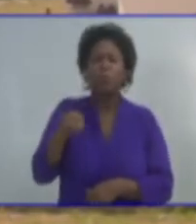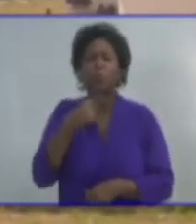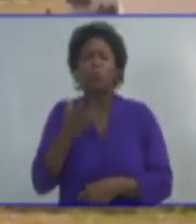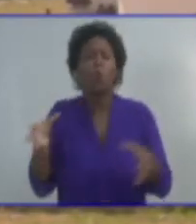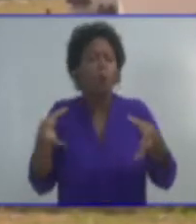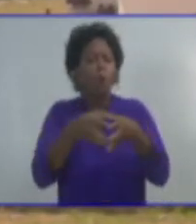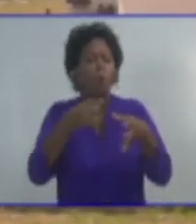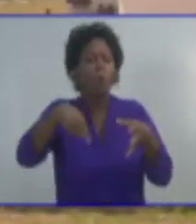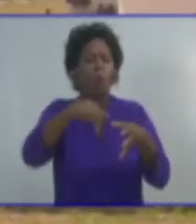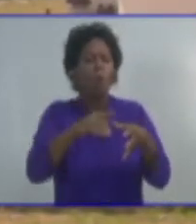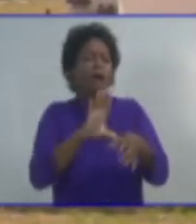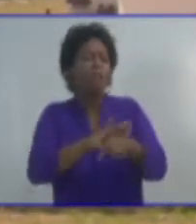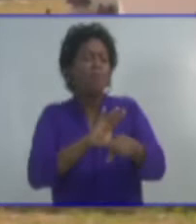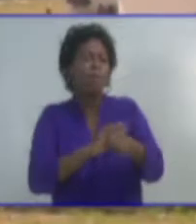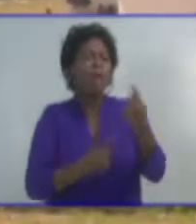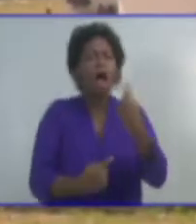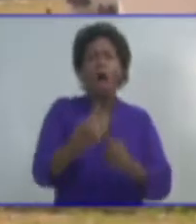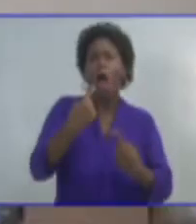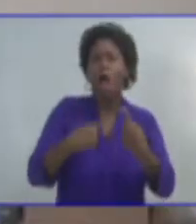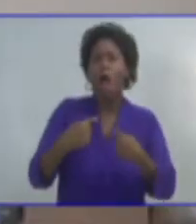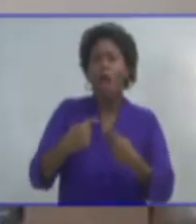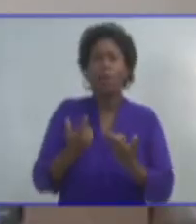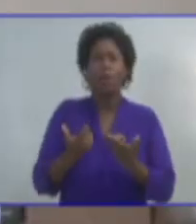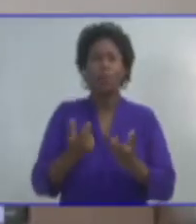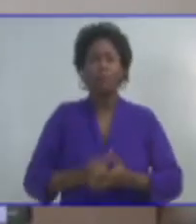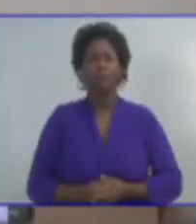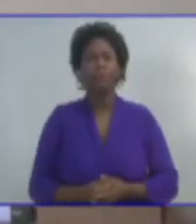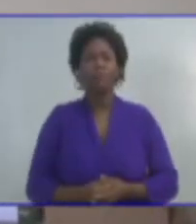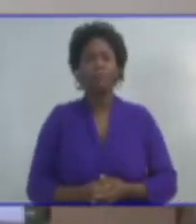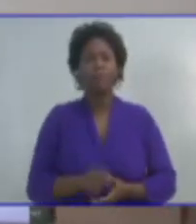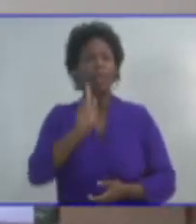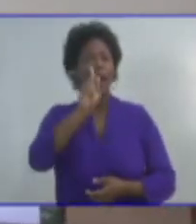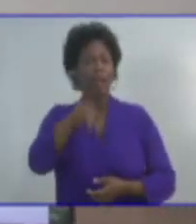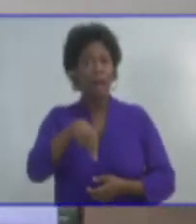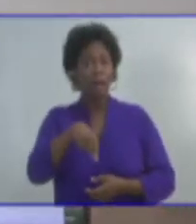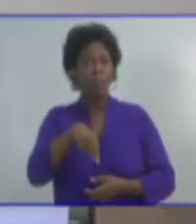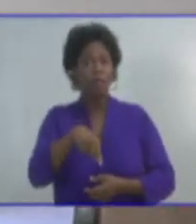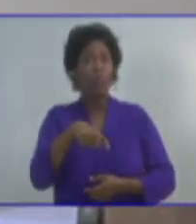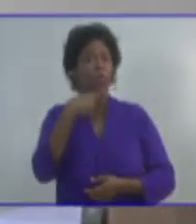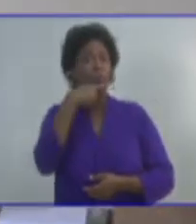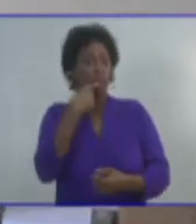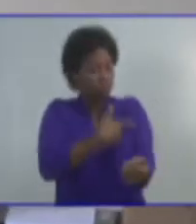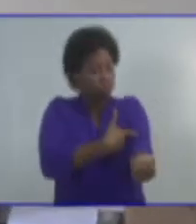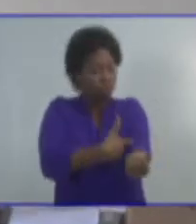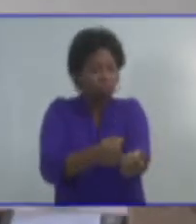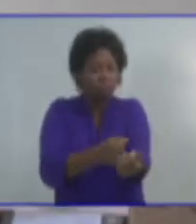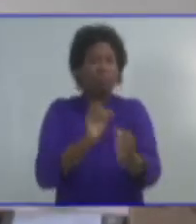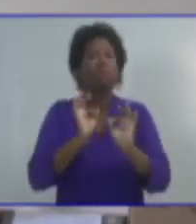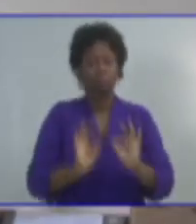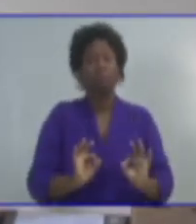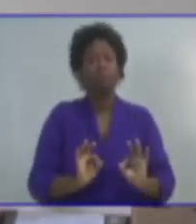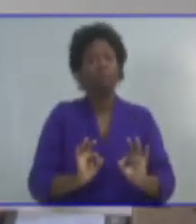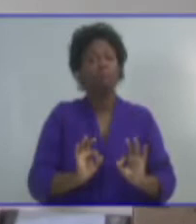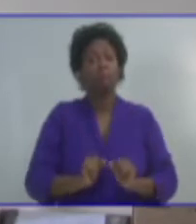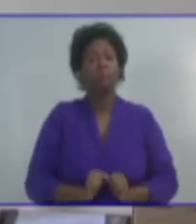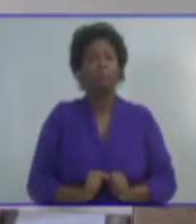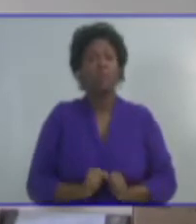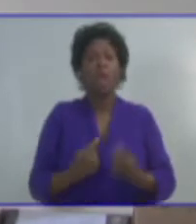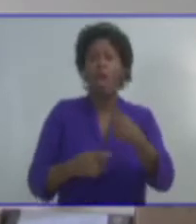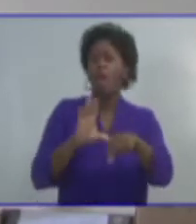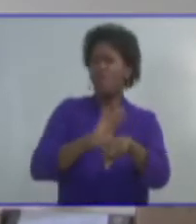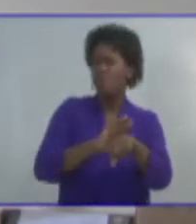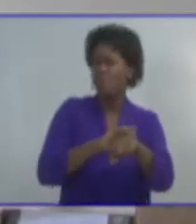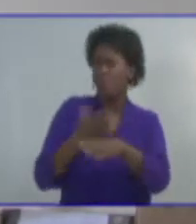posibles enfermedades, estado de salud actual. La toma de muestra para exámenes, para enfermedades como el VIH,